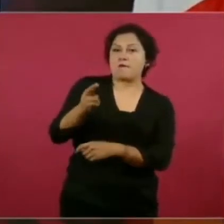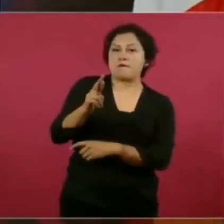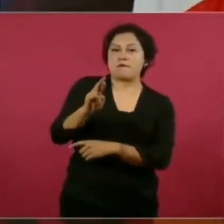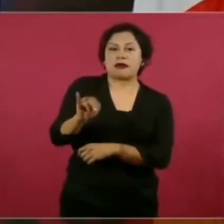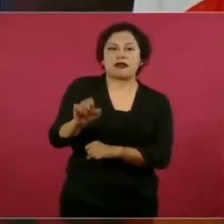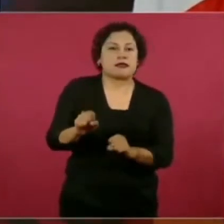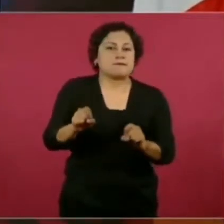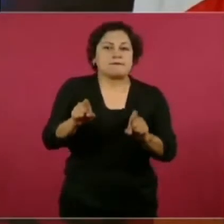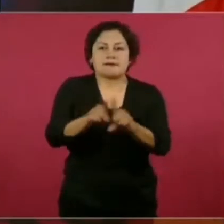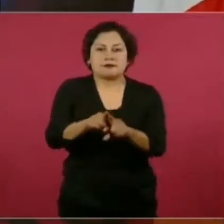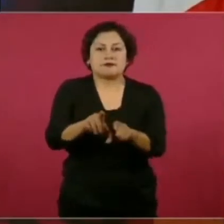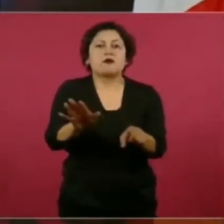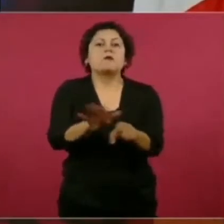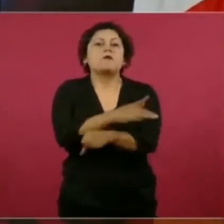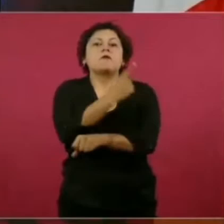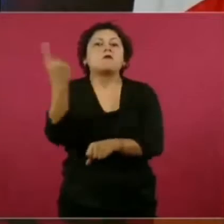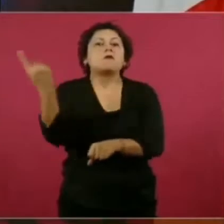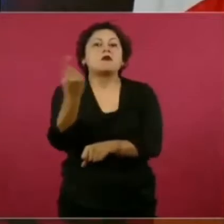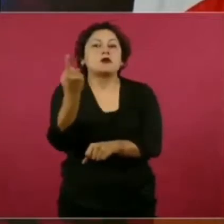Salinas,